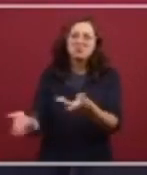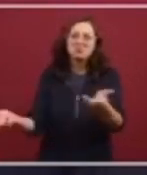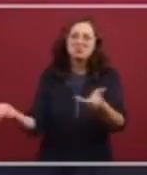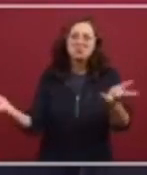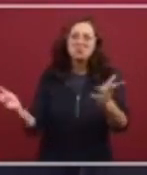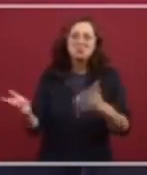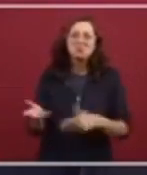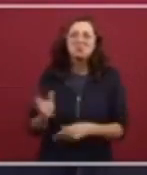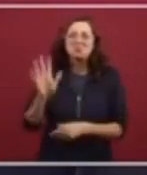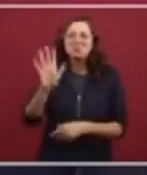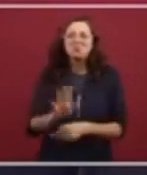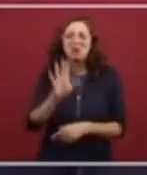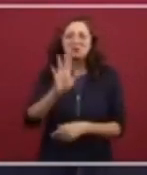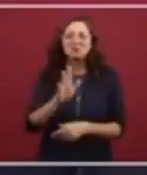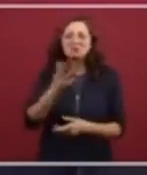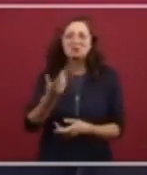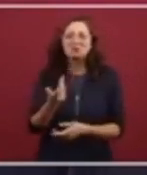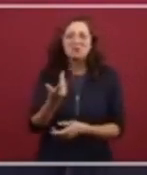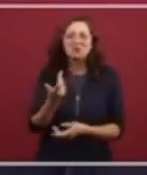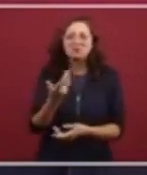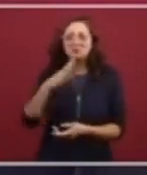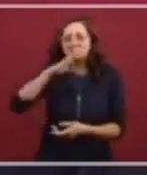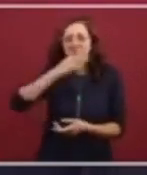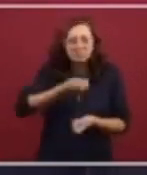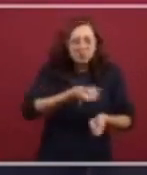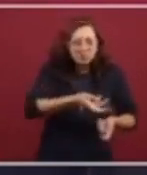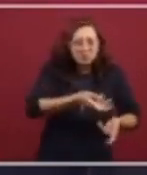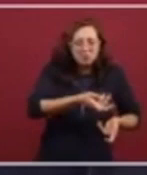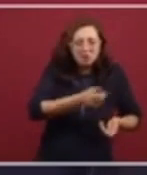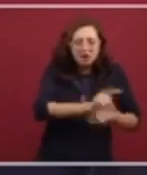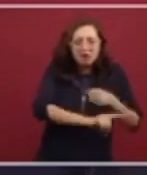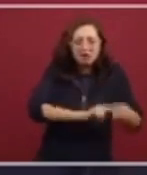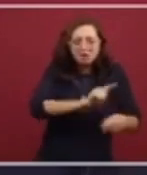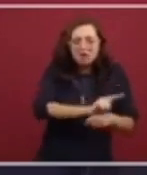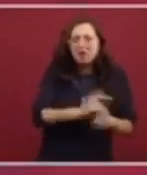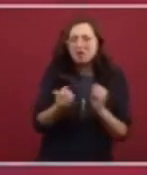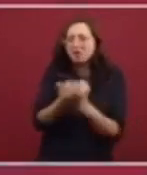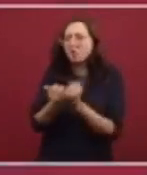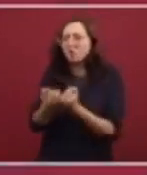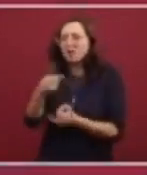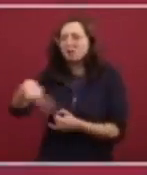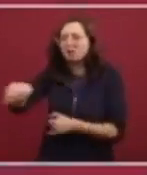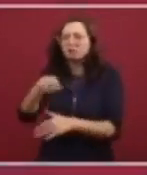entonces para que nadie y cantada